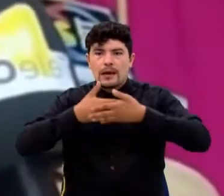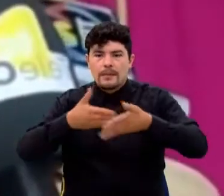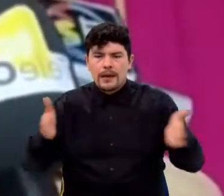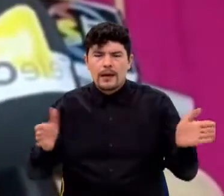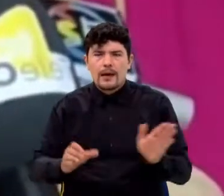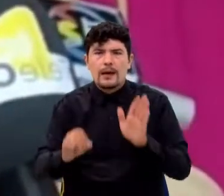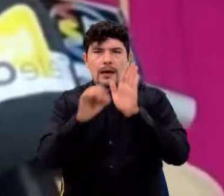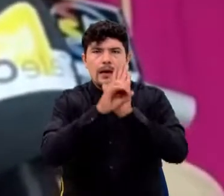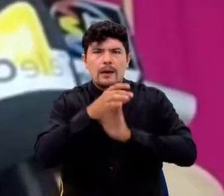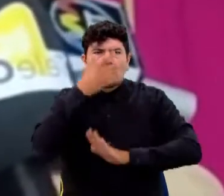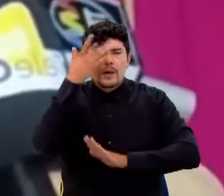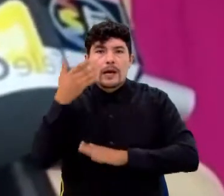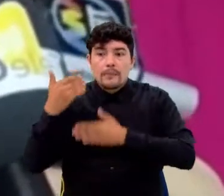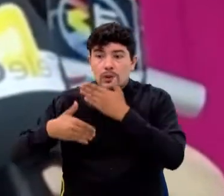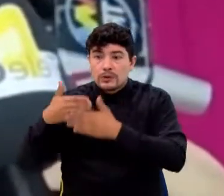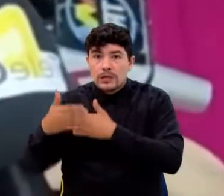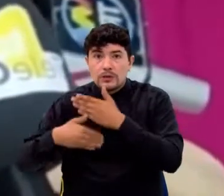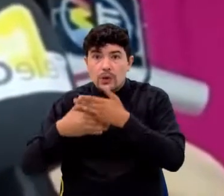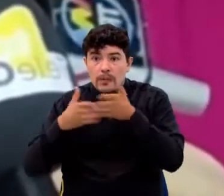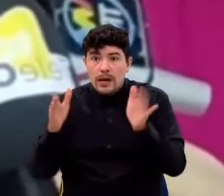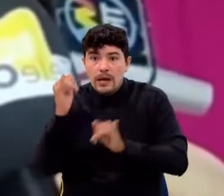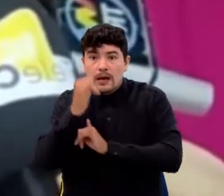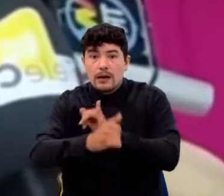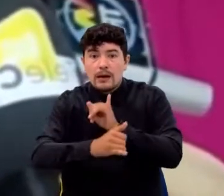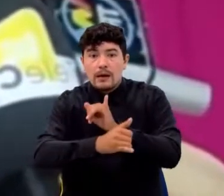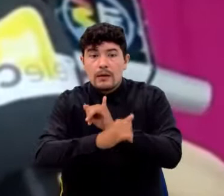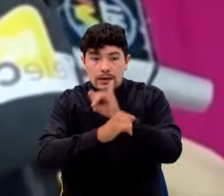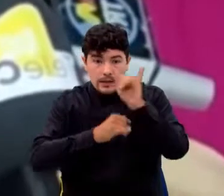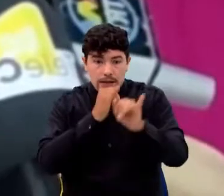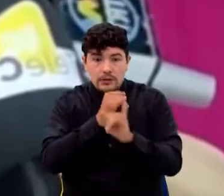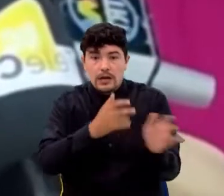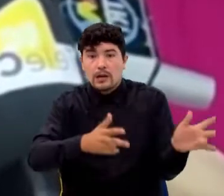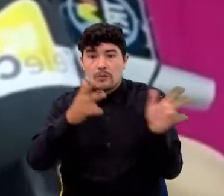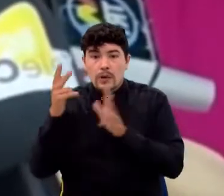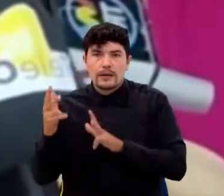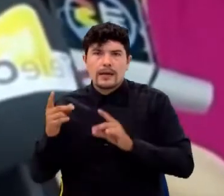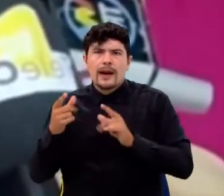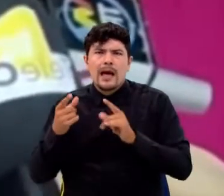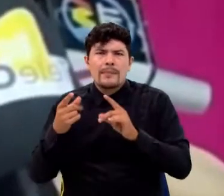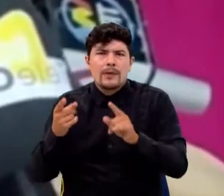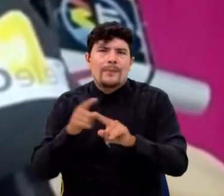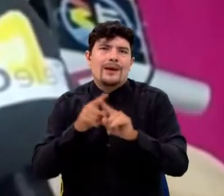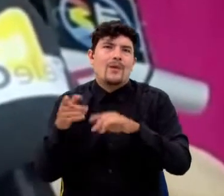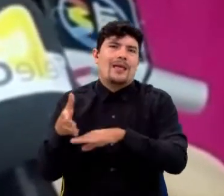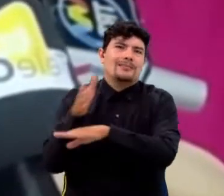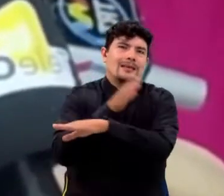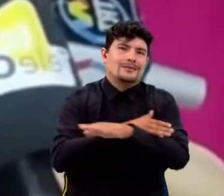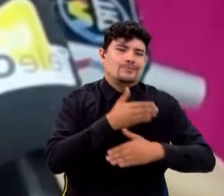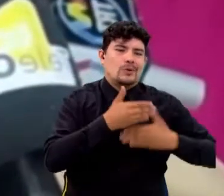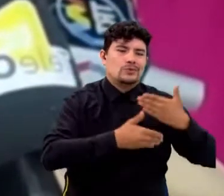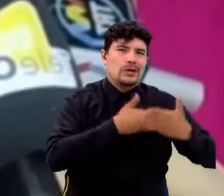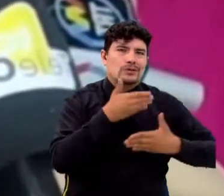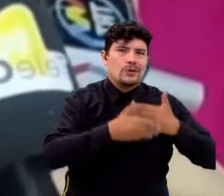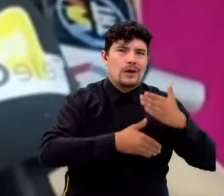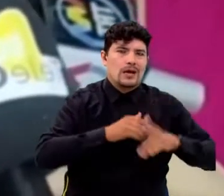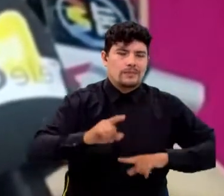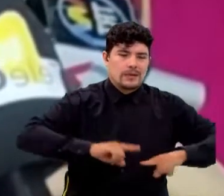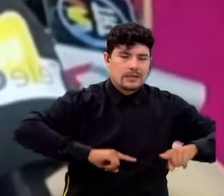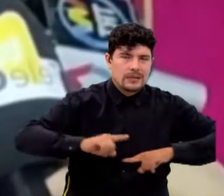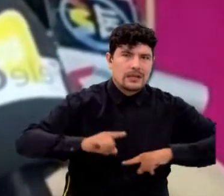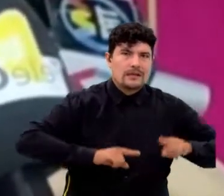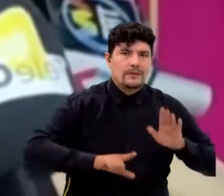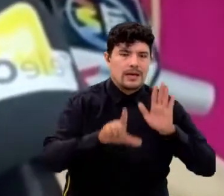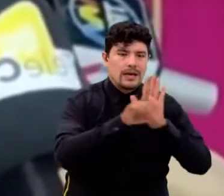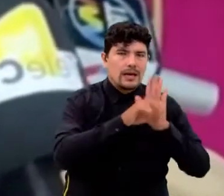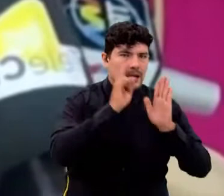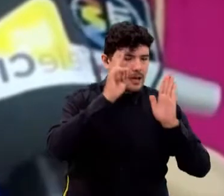Porque esto ha sido muy acelerado y hay procesos de carácter administrativo y legal que no se resuelven solo con voluntad